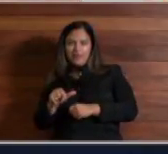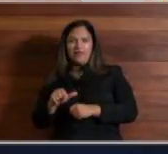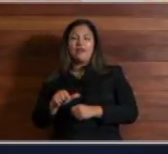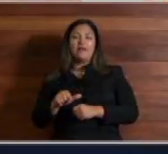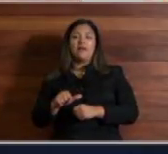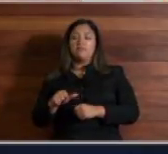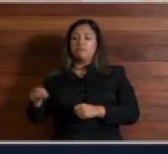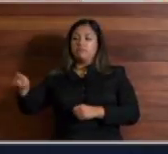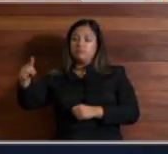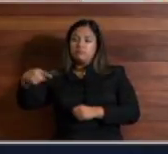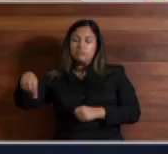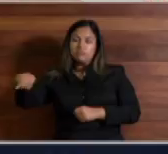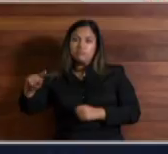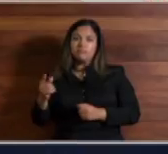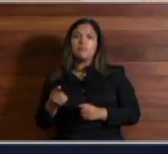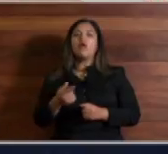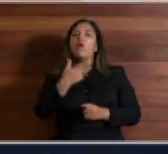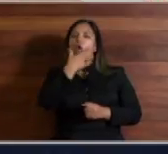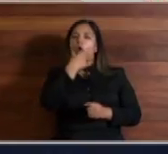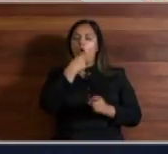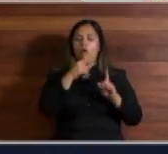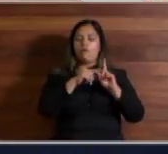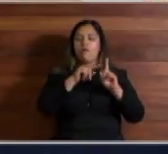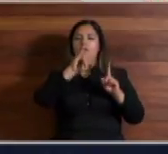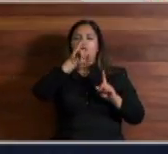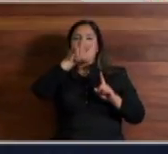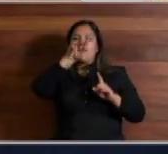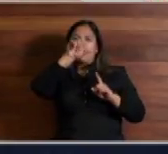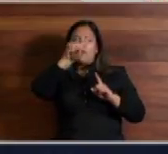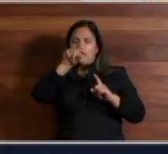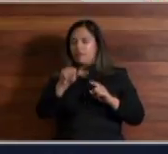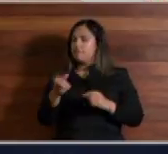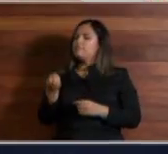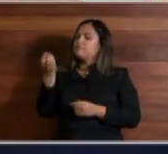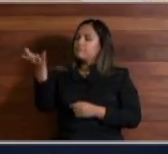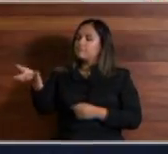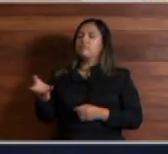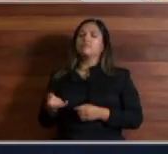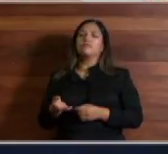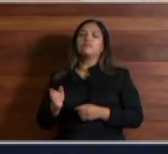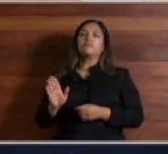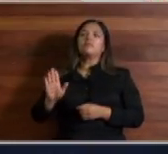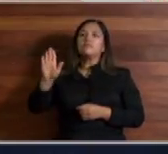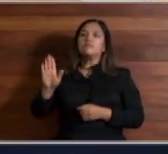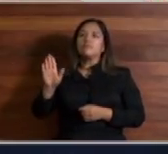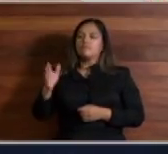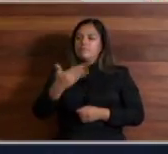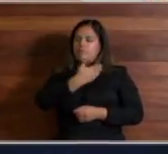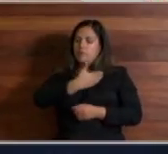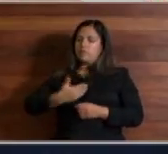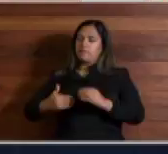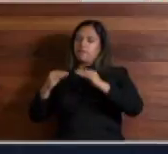calificado alguna vez por Rolando Cordera como la vicepresidencia nacional,